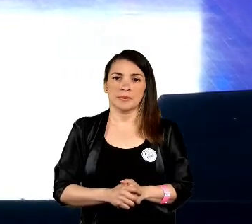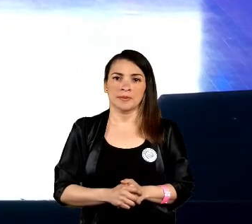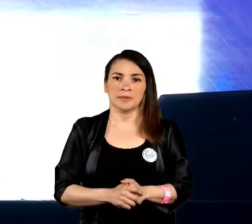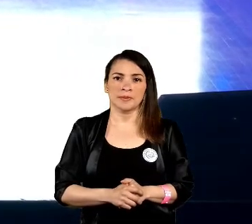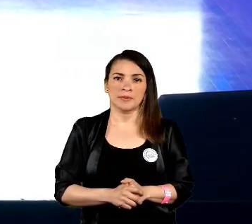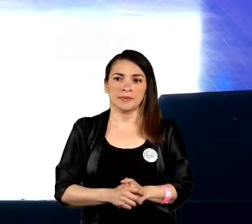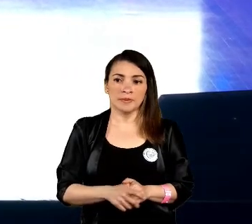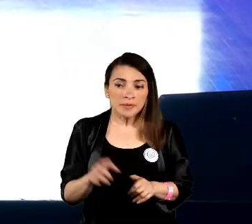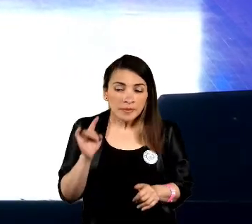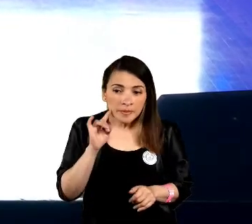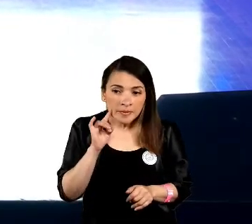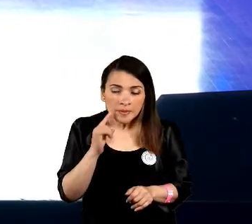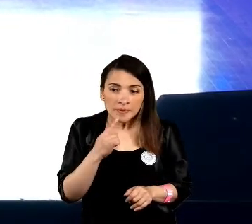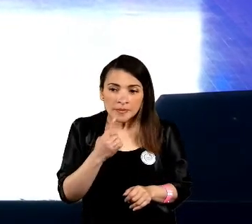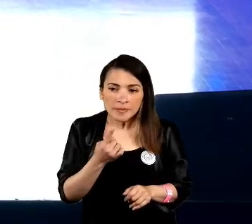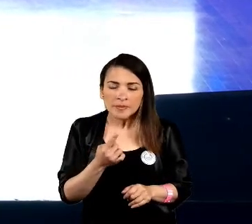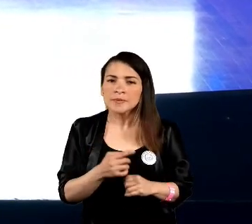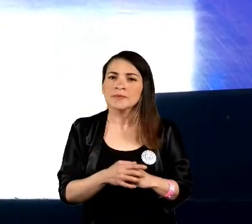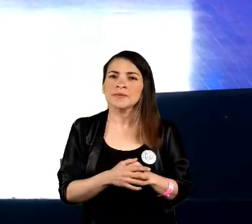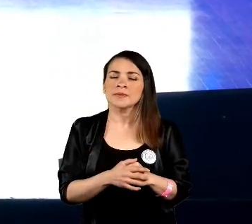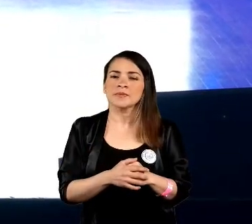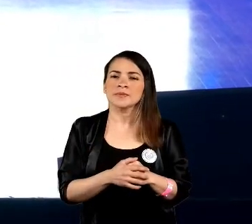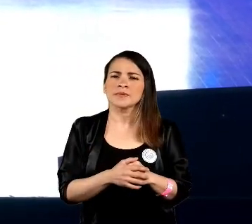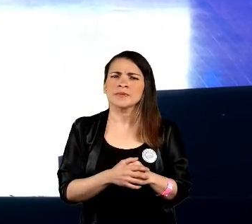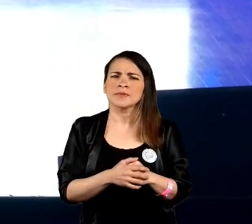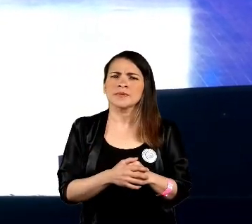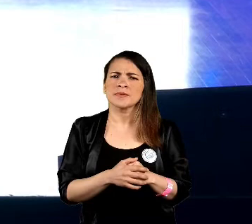y replicó la pregunta